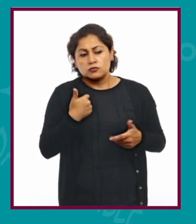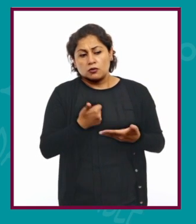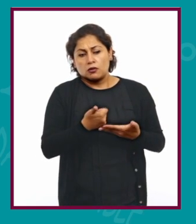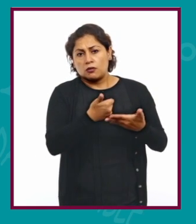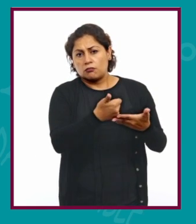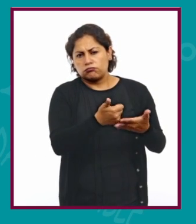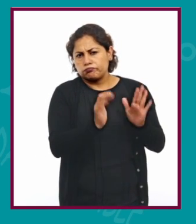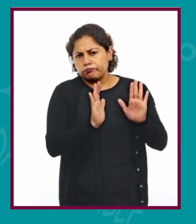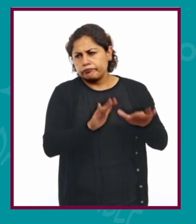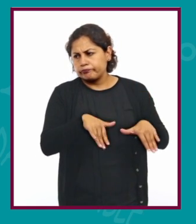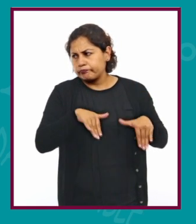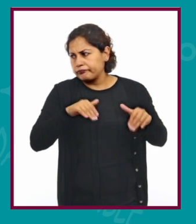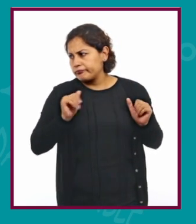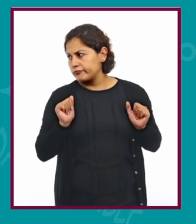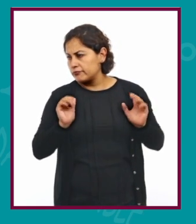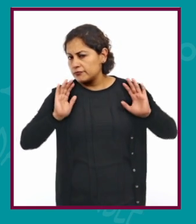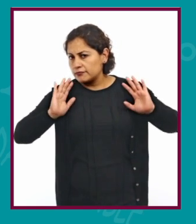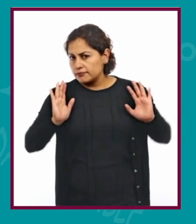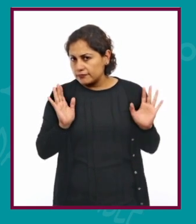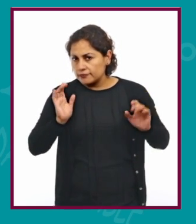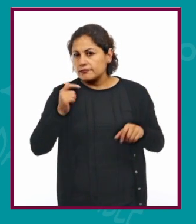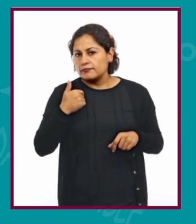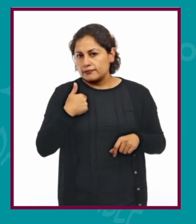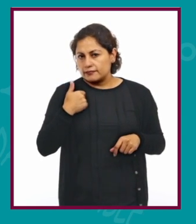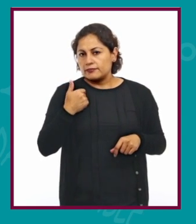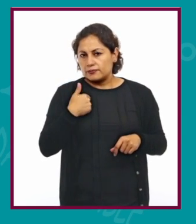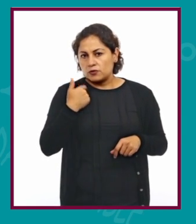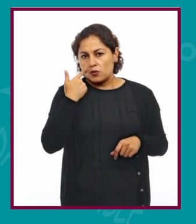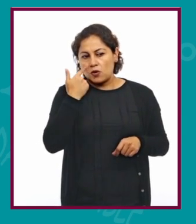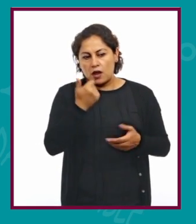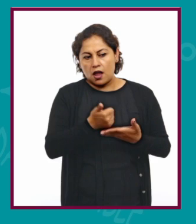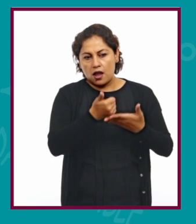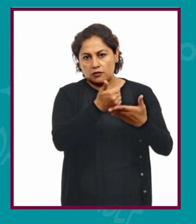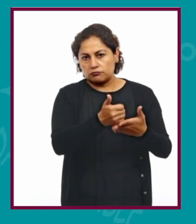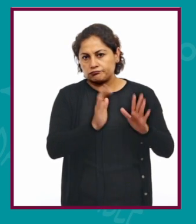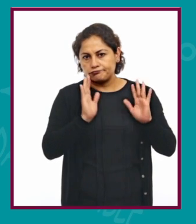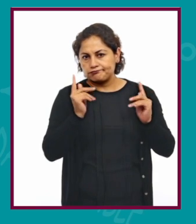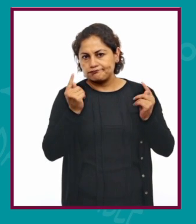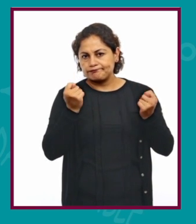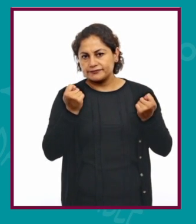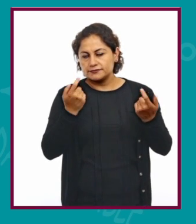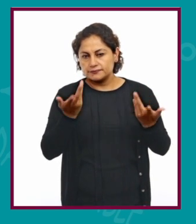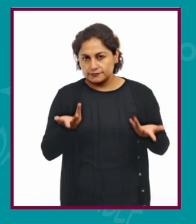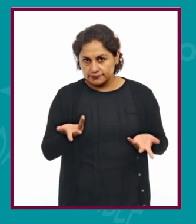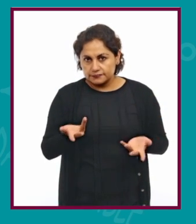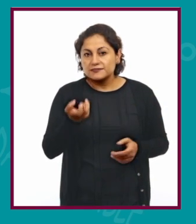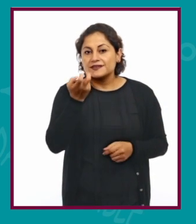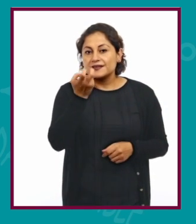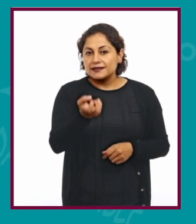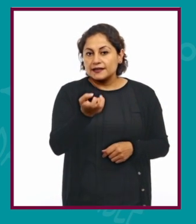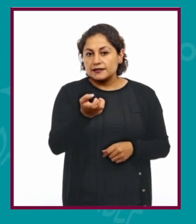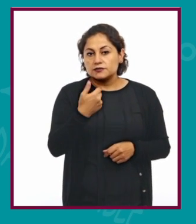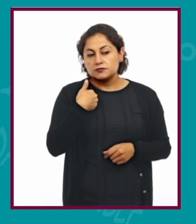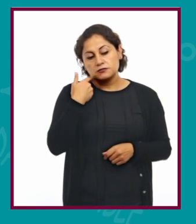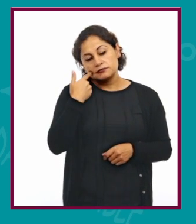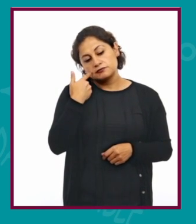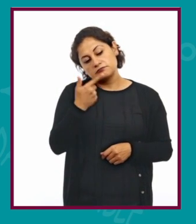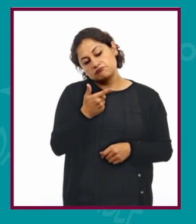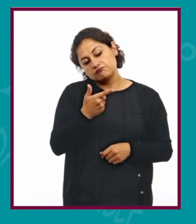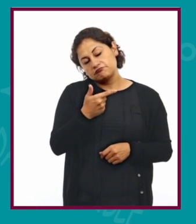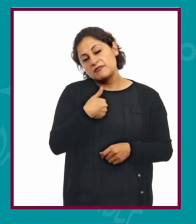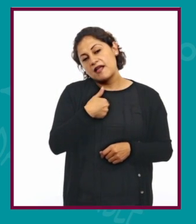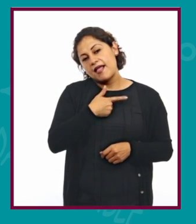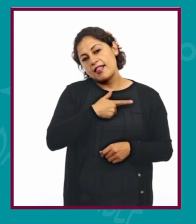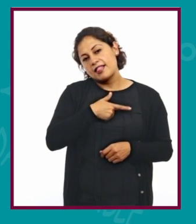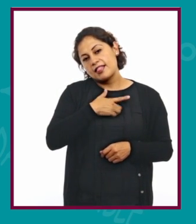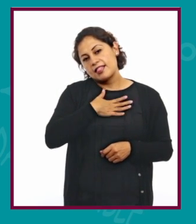y yo no hago nada para ayudarlo o para mitigar el dolor o el sufrimiento de esa persona, y simplemente